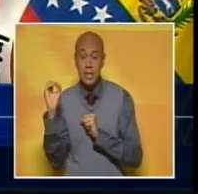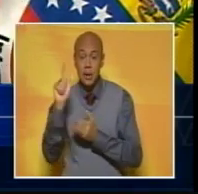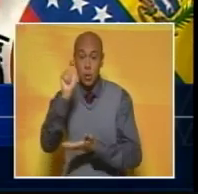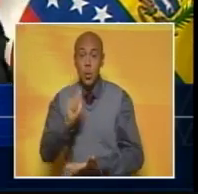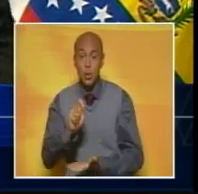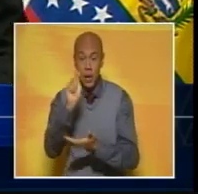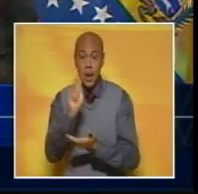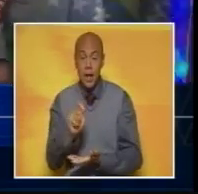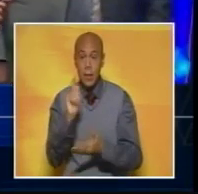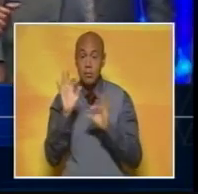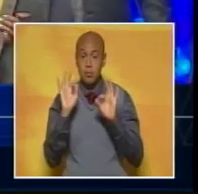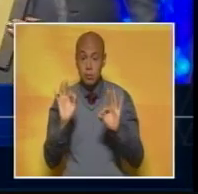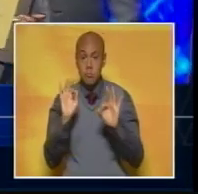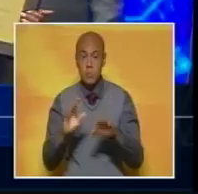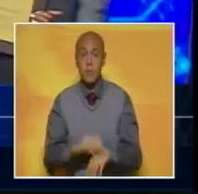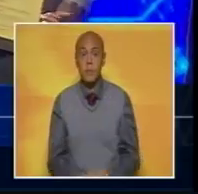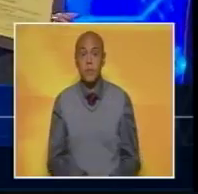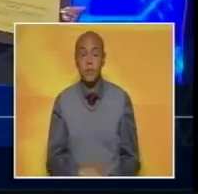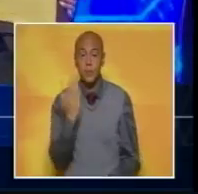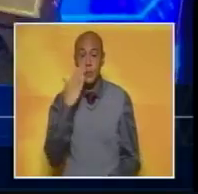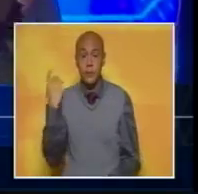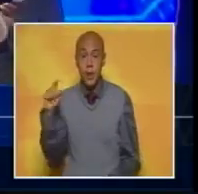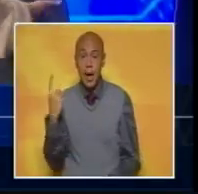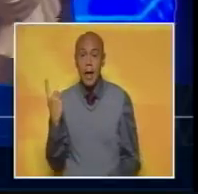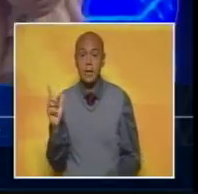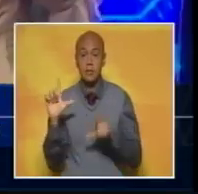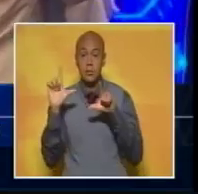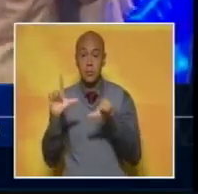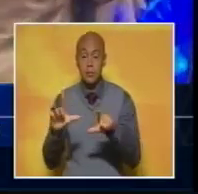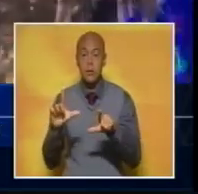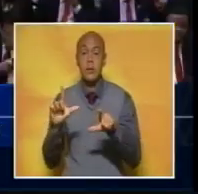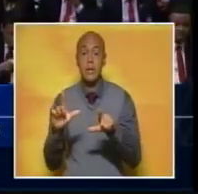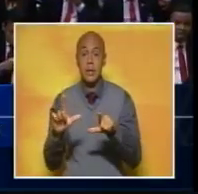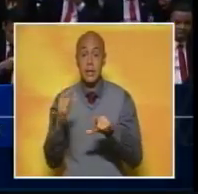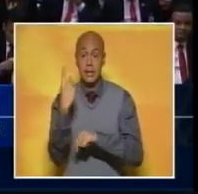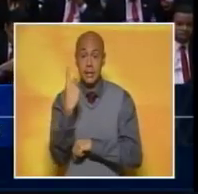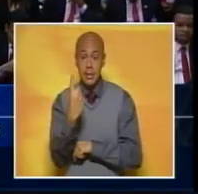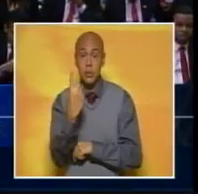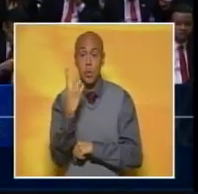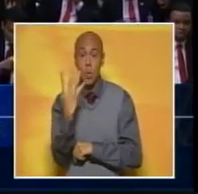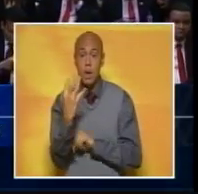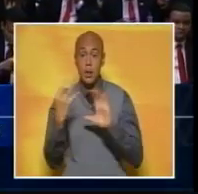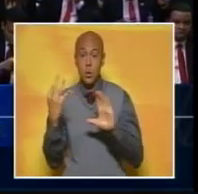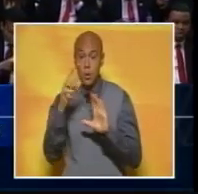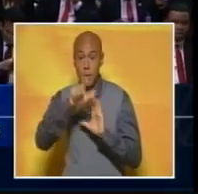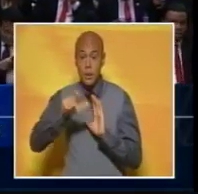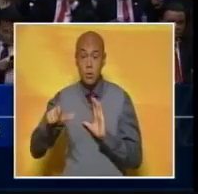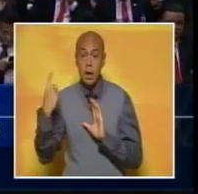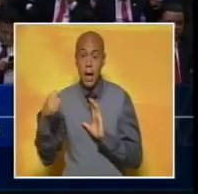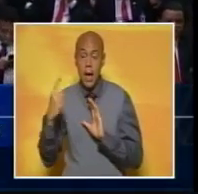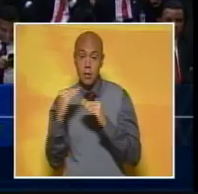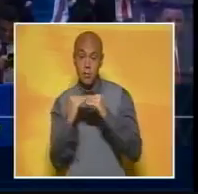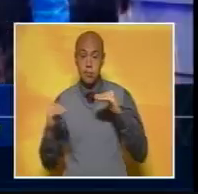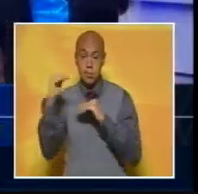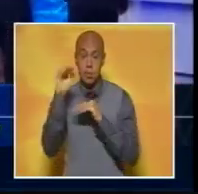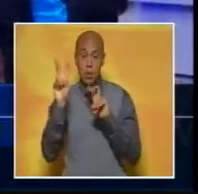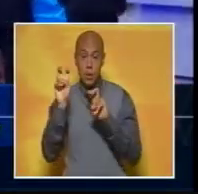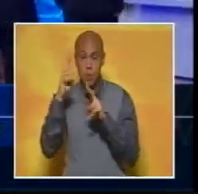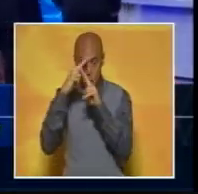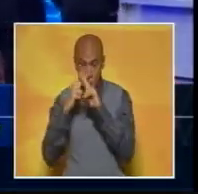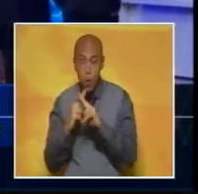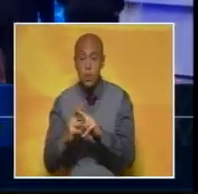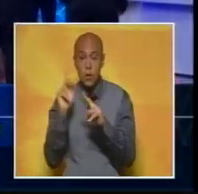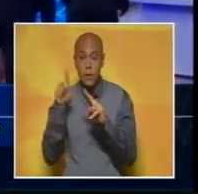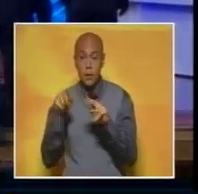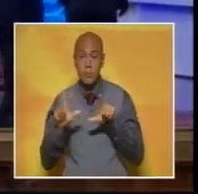material estratégico. Durante el acto ascendieron a 148 funcionarios y se entregaron 293